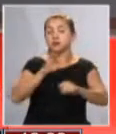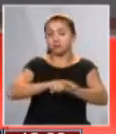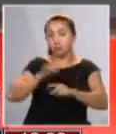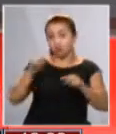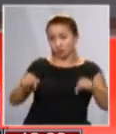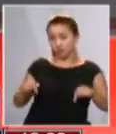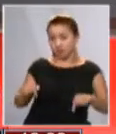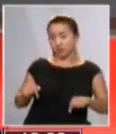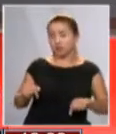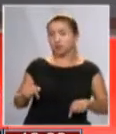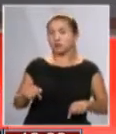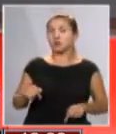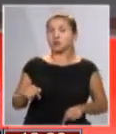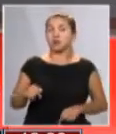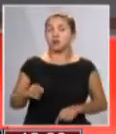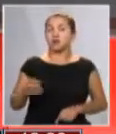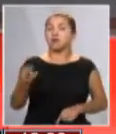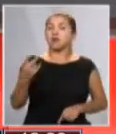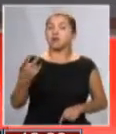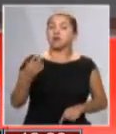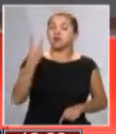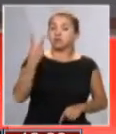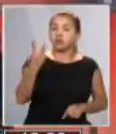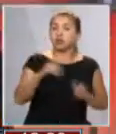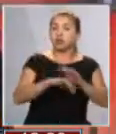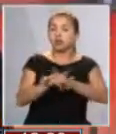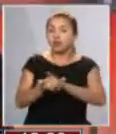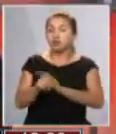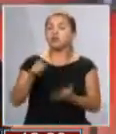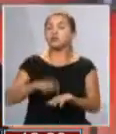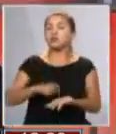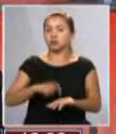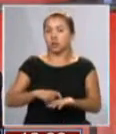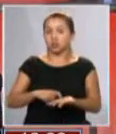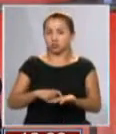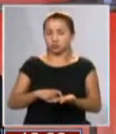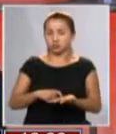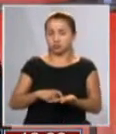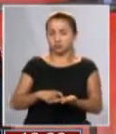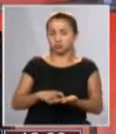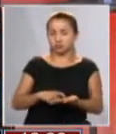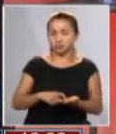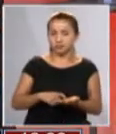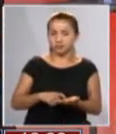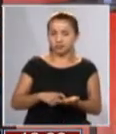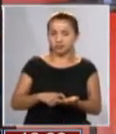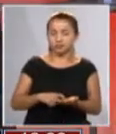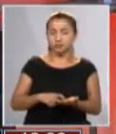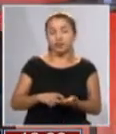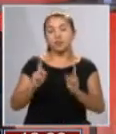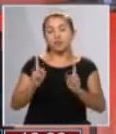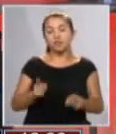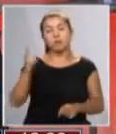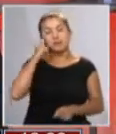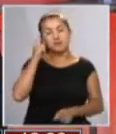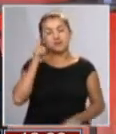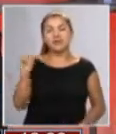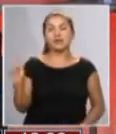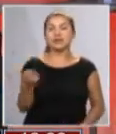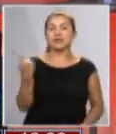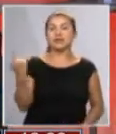hoy, siendo estos delitos tributarios? Tenemos que considerar que en general los